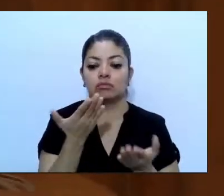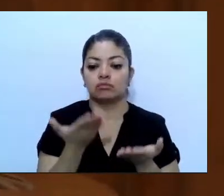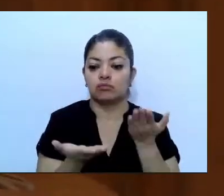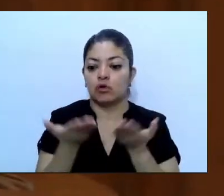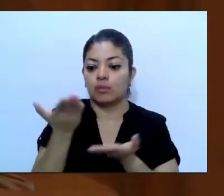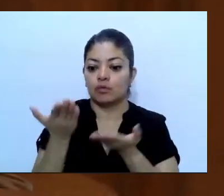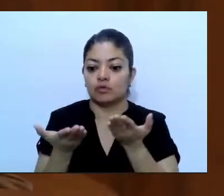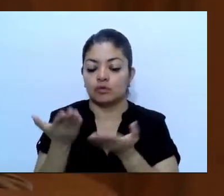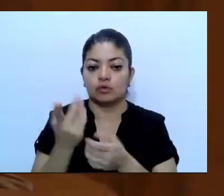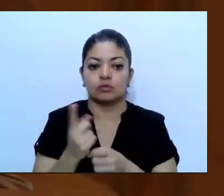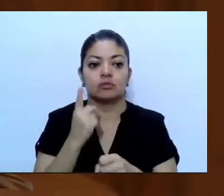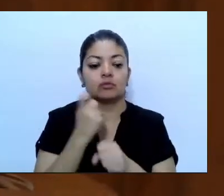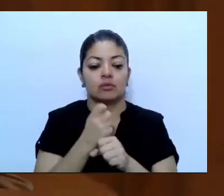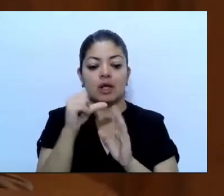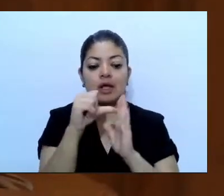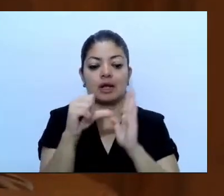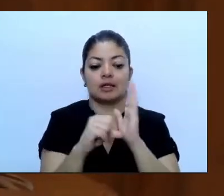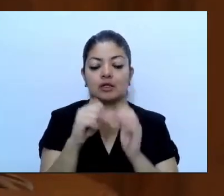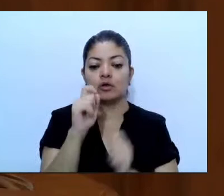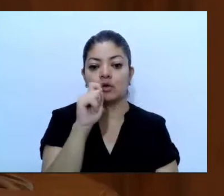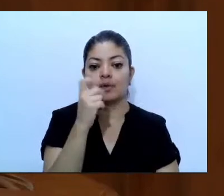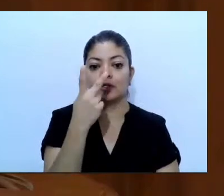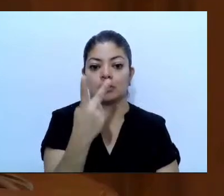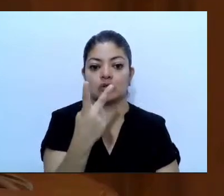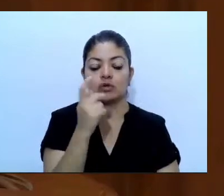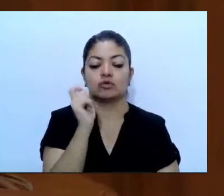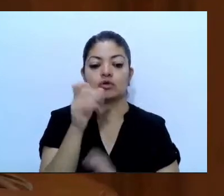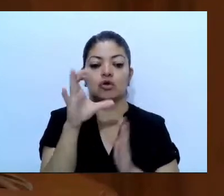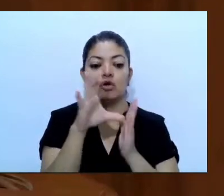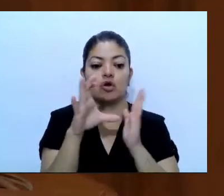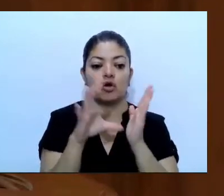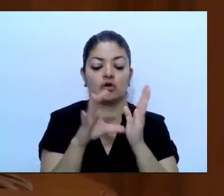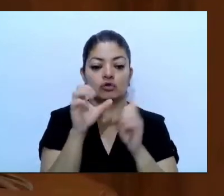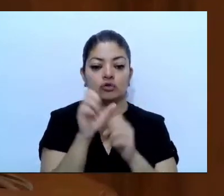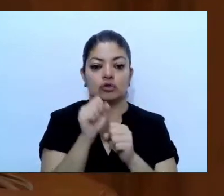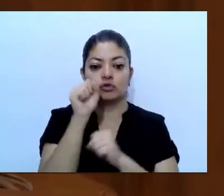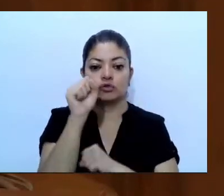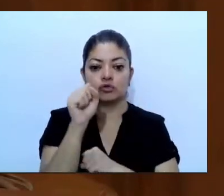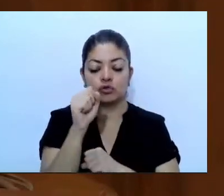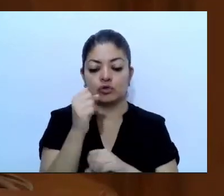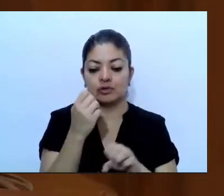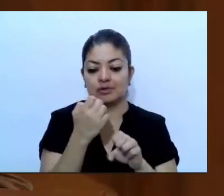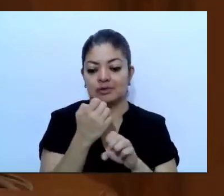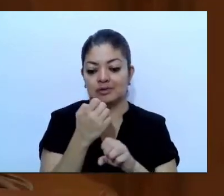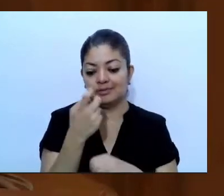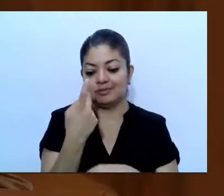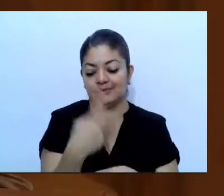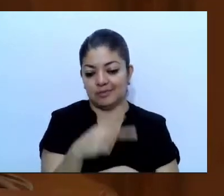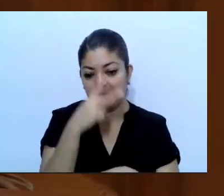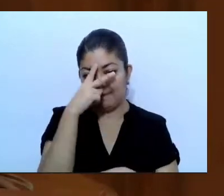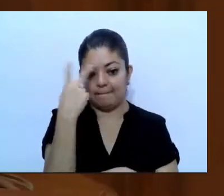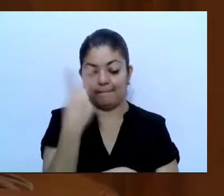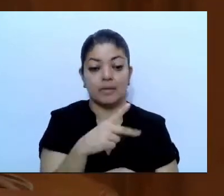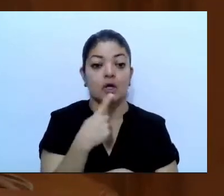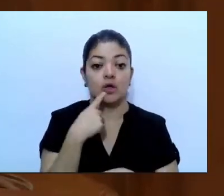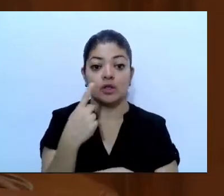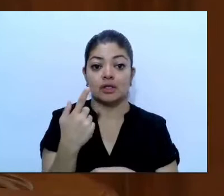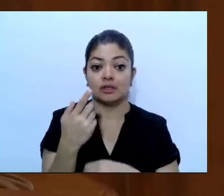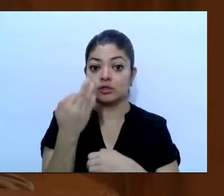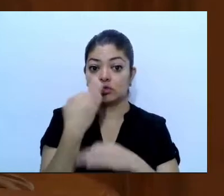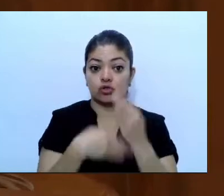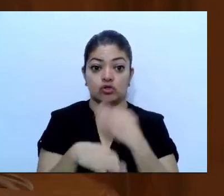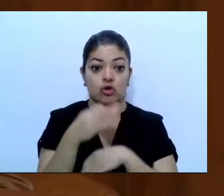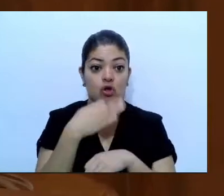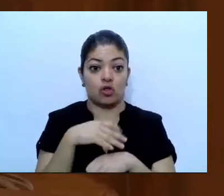con fundamento en el artículo 22 de la Constitución Política de los Estados Unidos Mexicanos, que establece que toda pena deberá